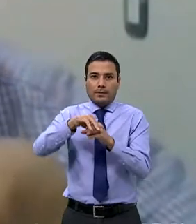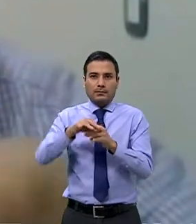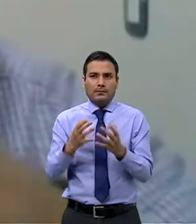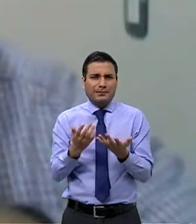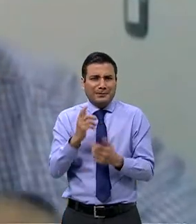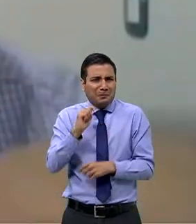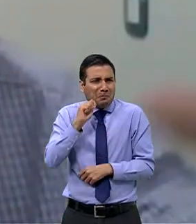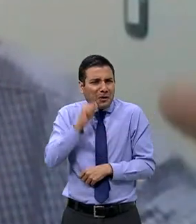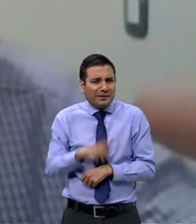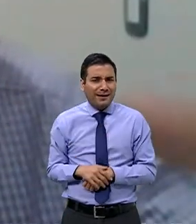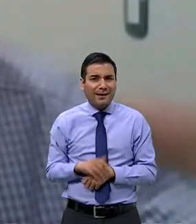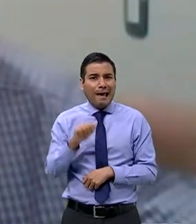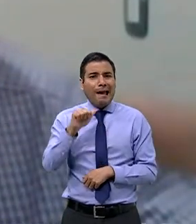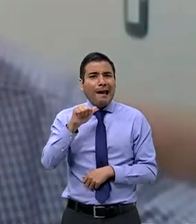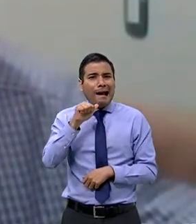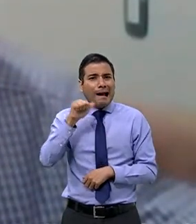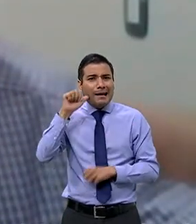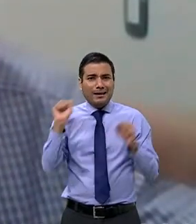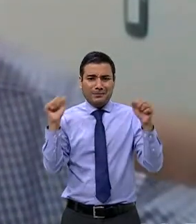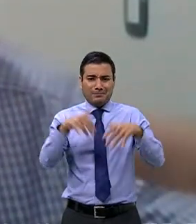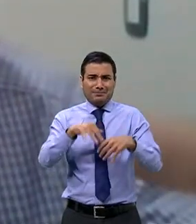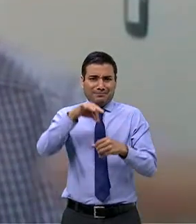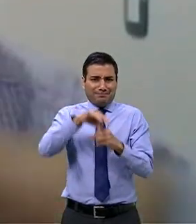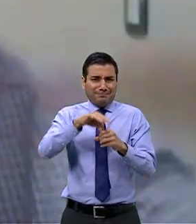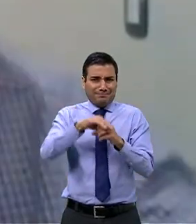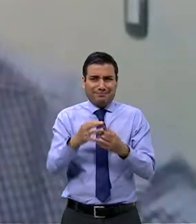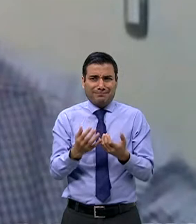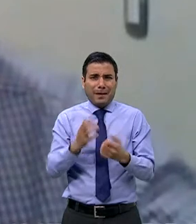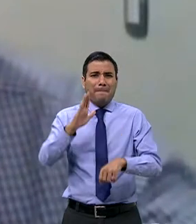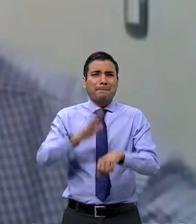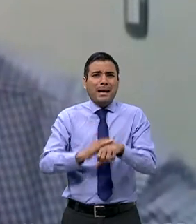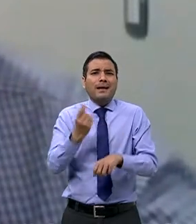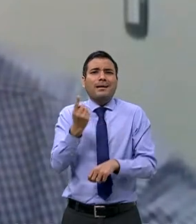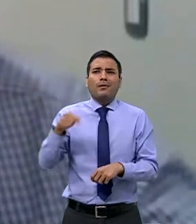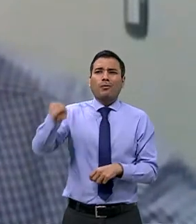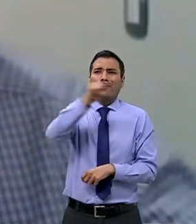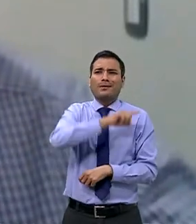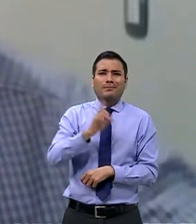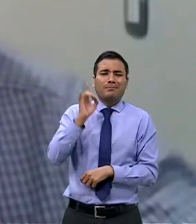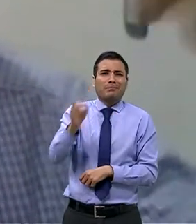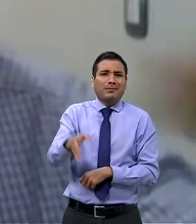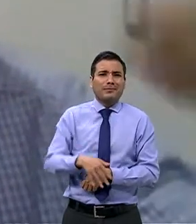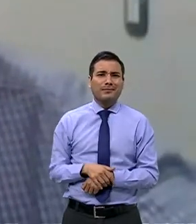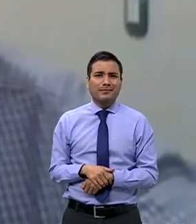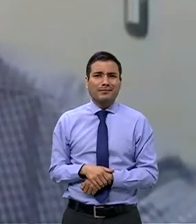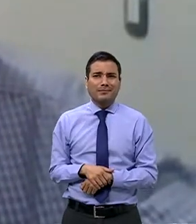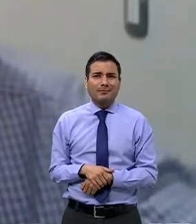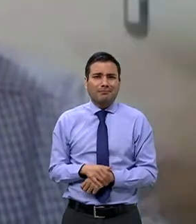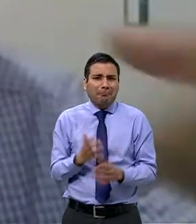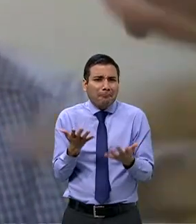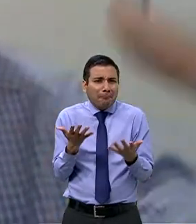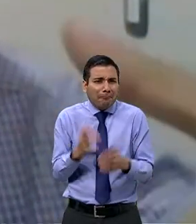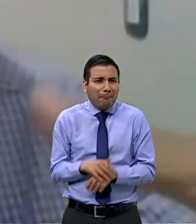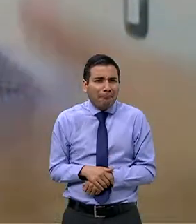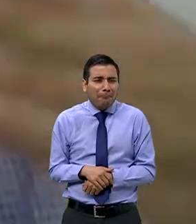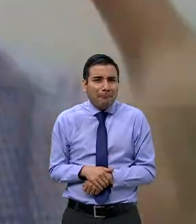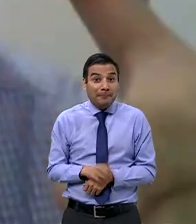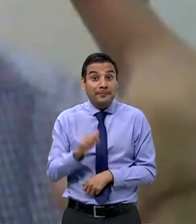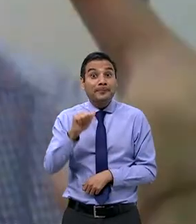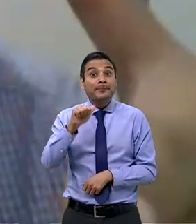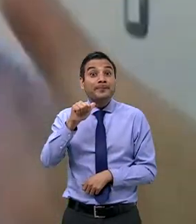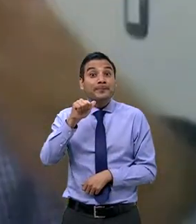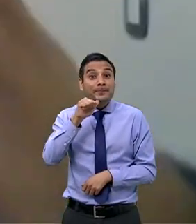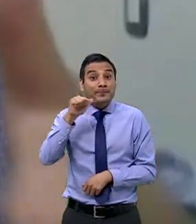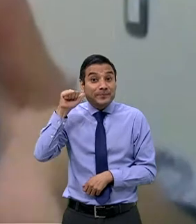votación de ayer nos abrumó a ustedes como partidos los dejo en la luna porque ese ejercicio social